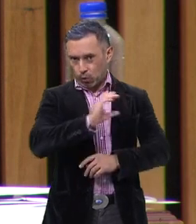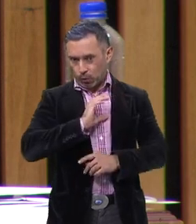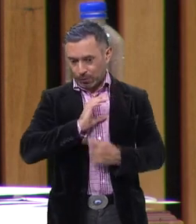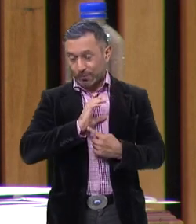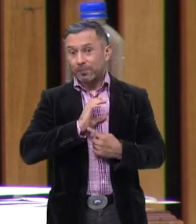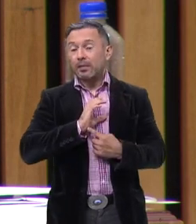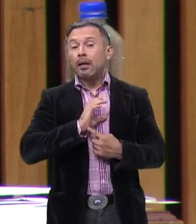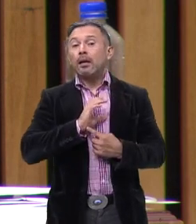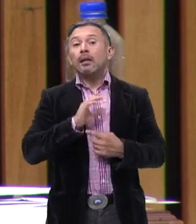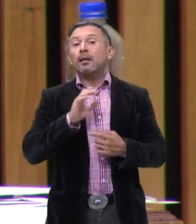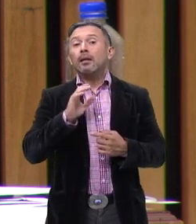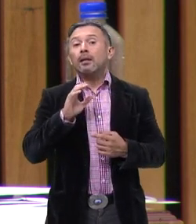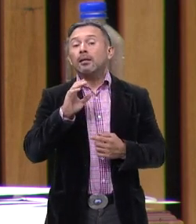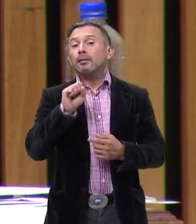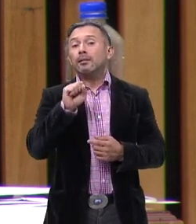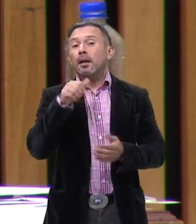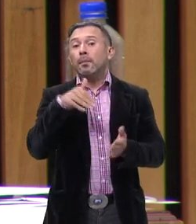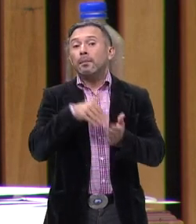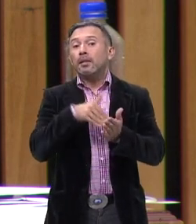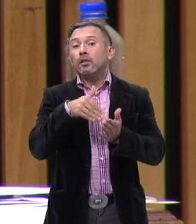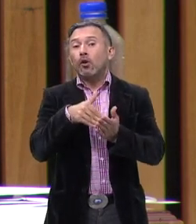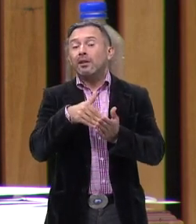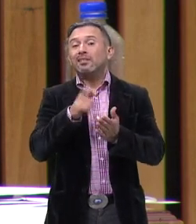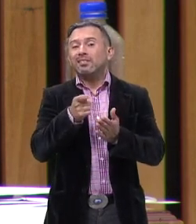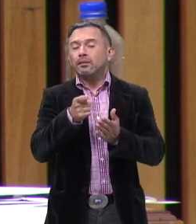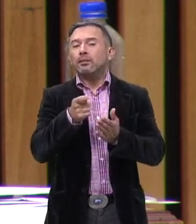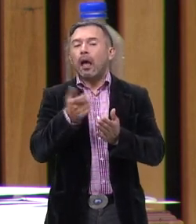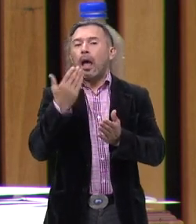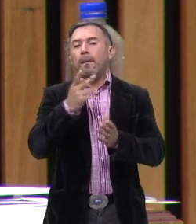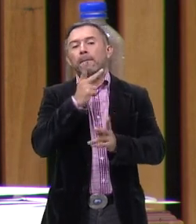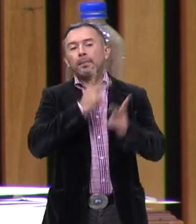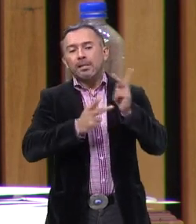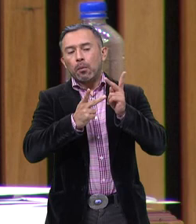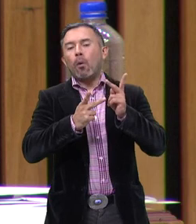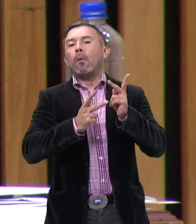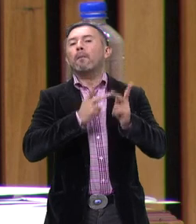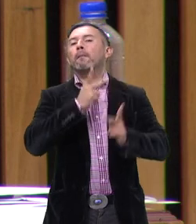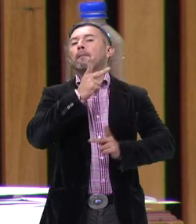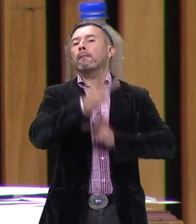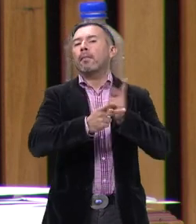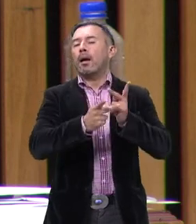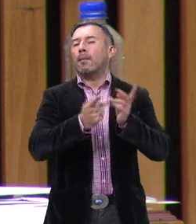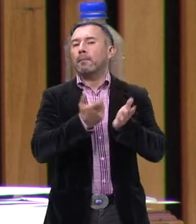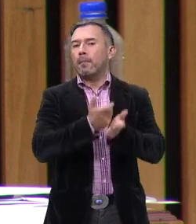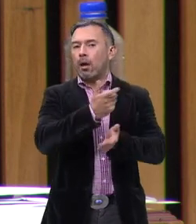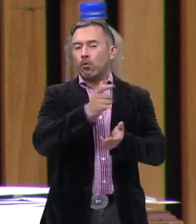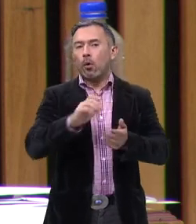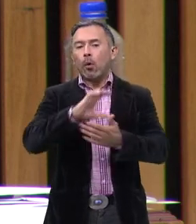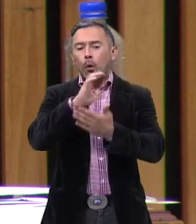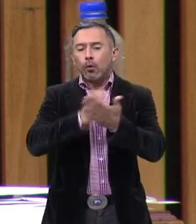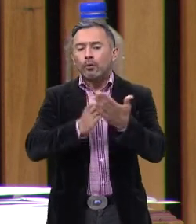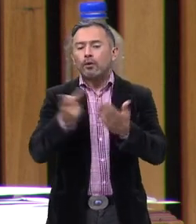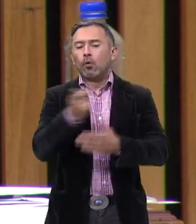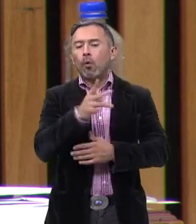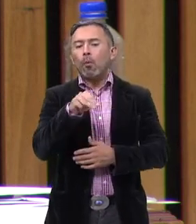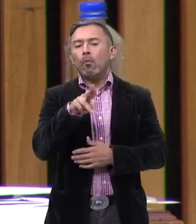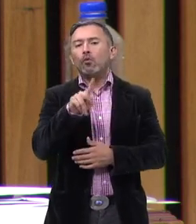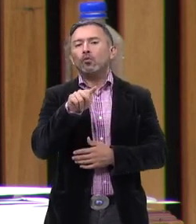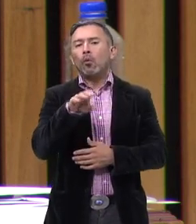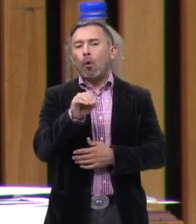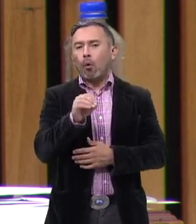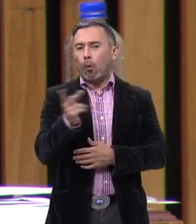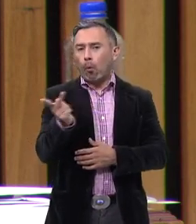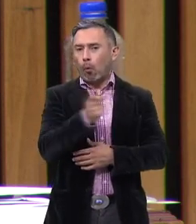eran el pago de regreso del préstamo y presentan un contrato de mutuo pero no muestran que el